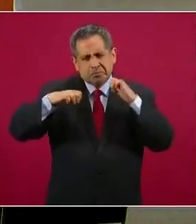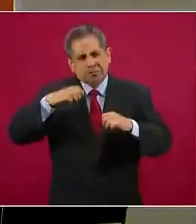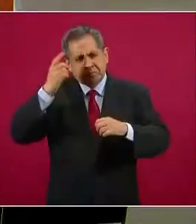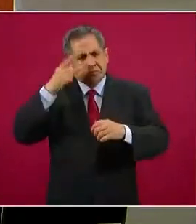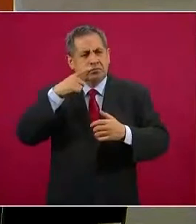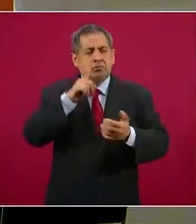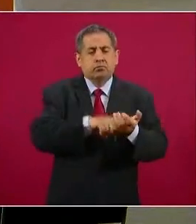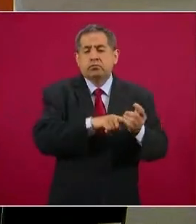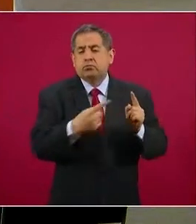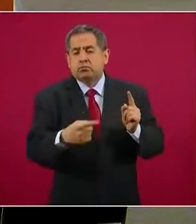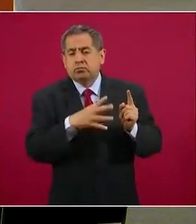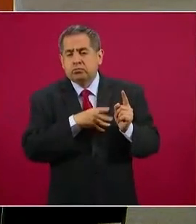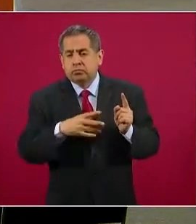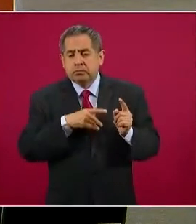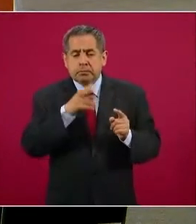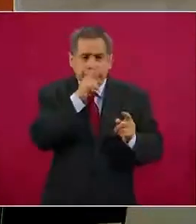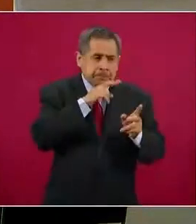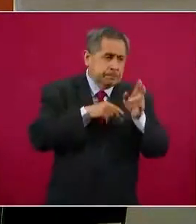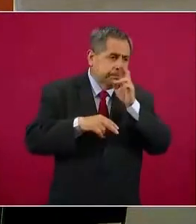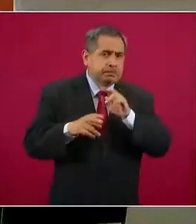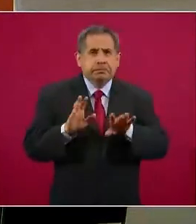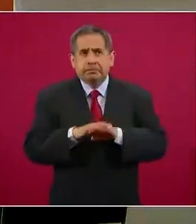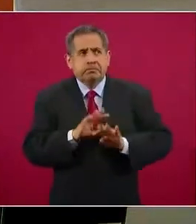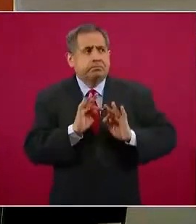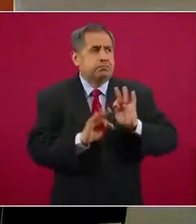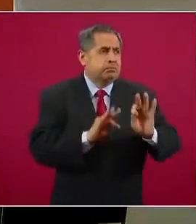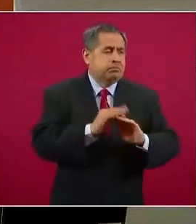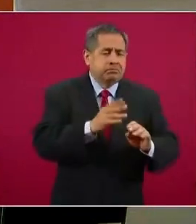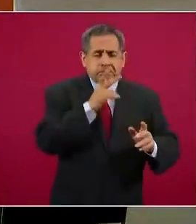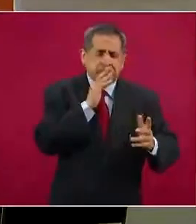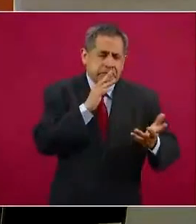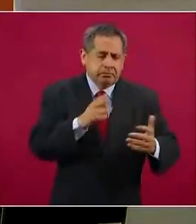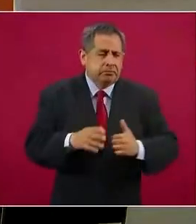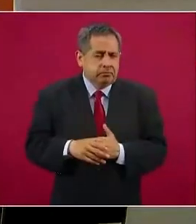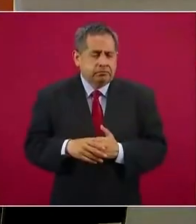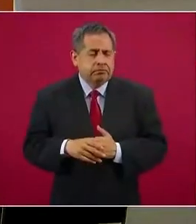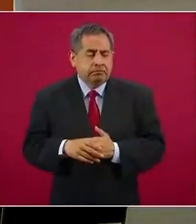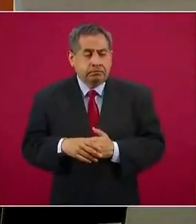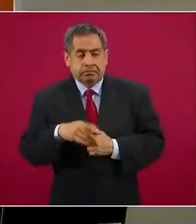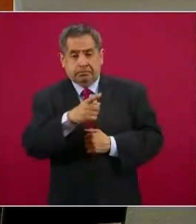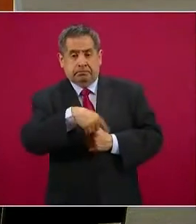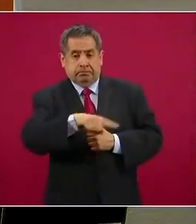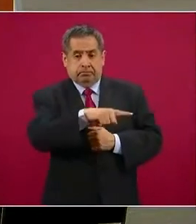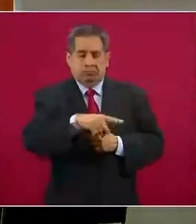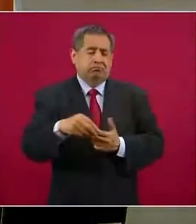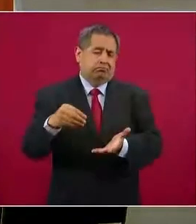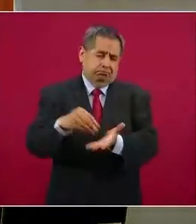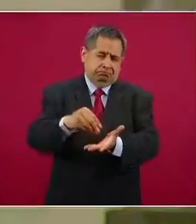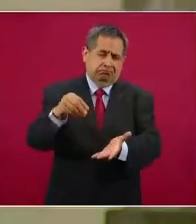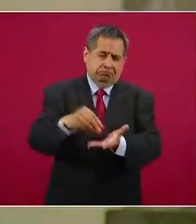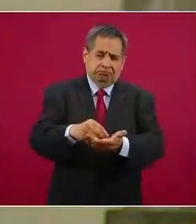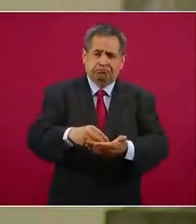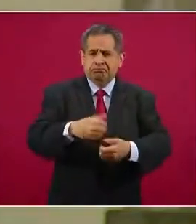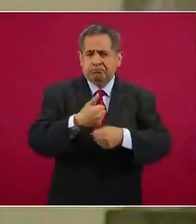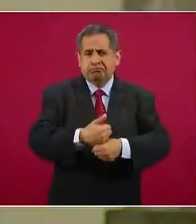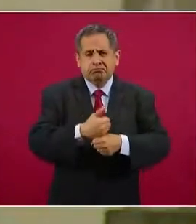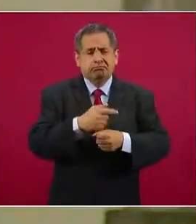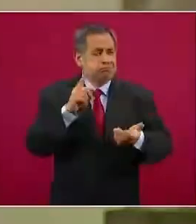sus hijos pues ahí están preocupados como siempre por ellos. Esas personas siguen sufriendo, las que quedan